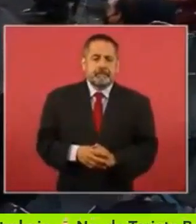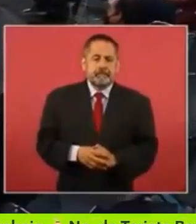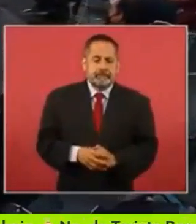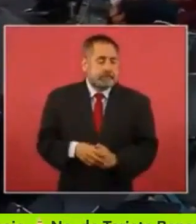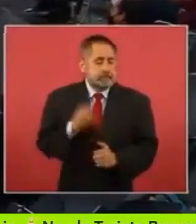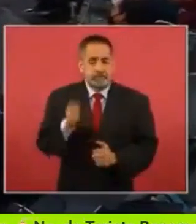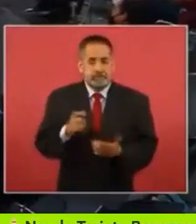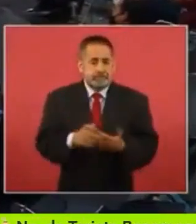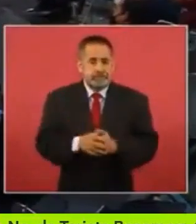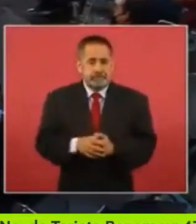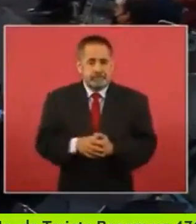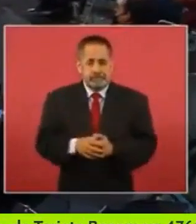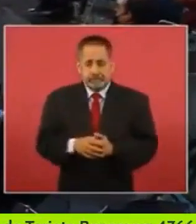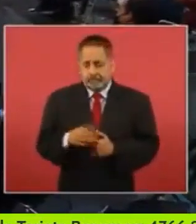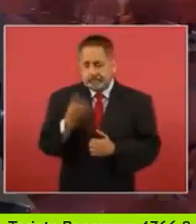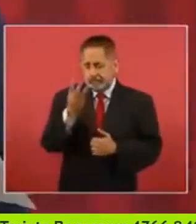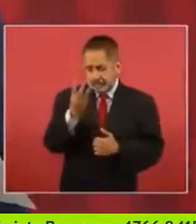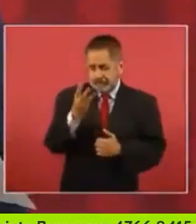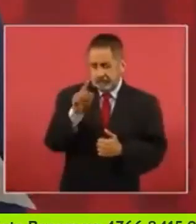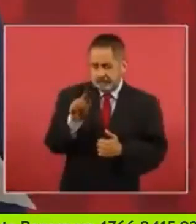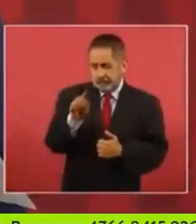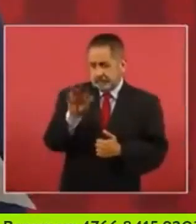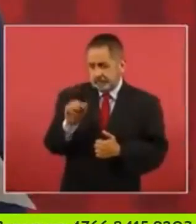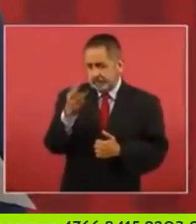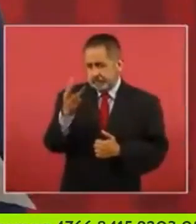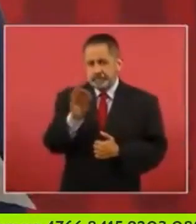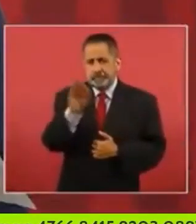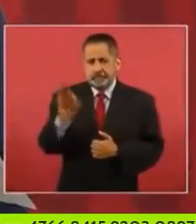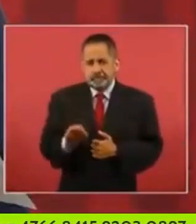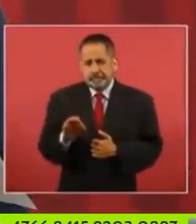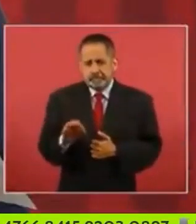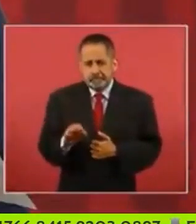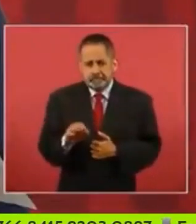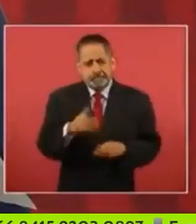es decir el 3.43 por ciento